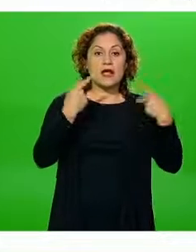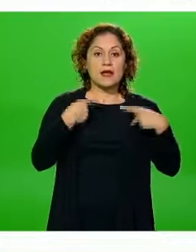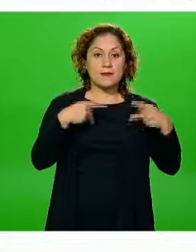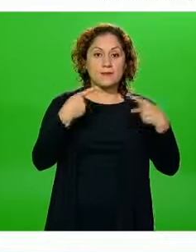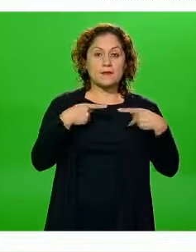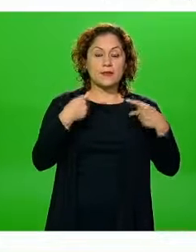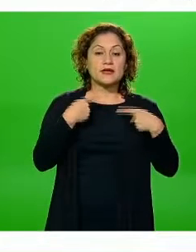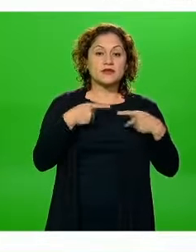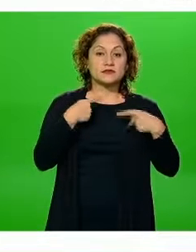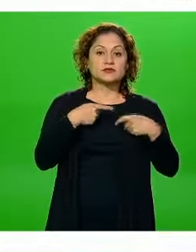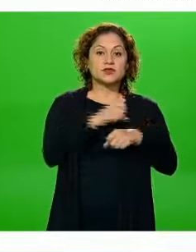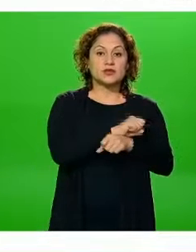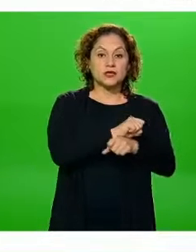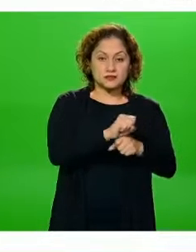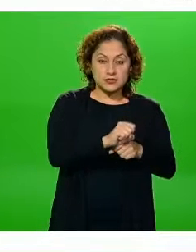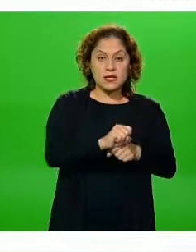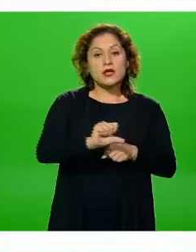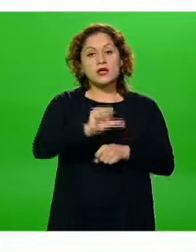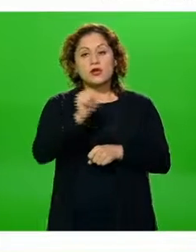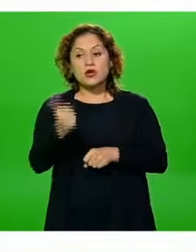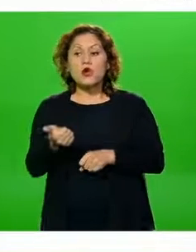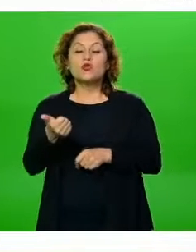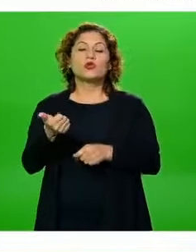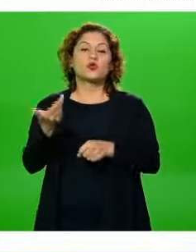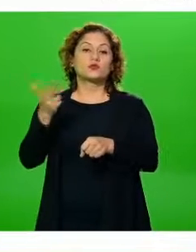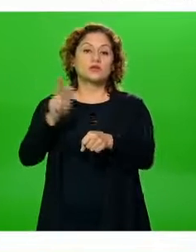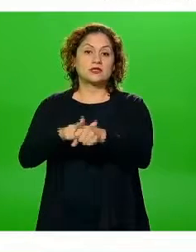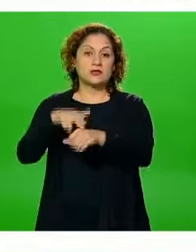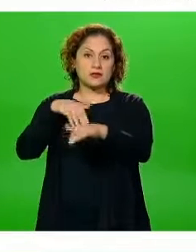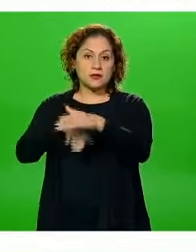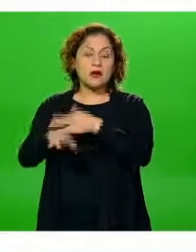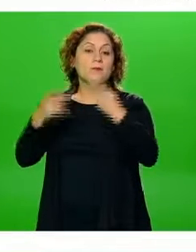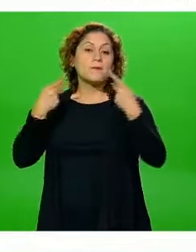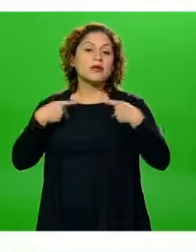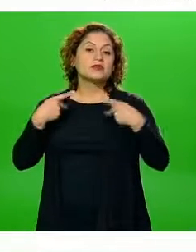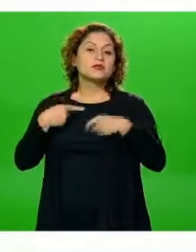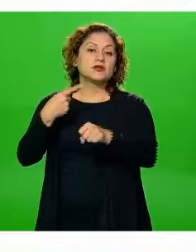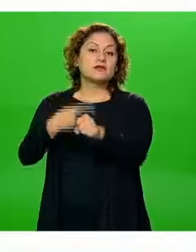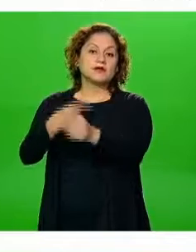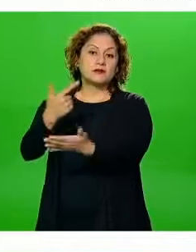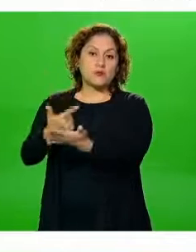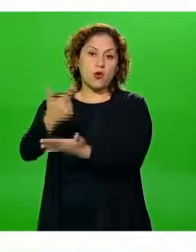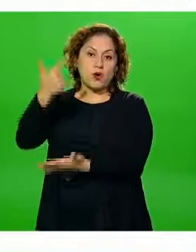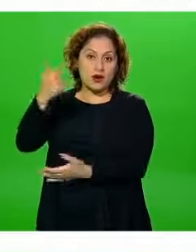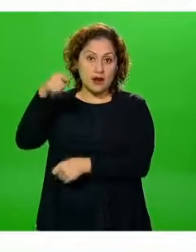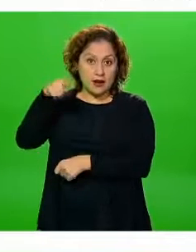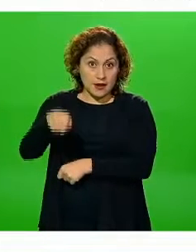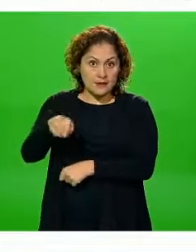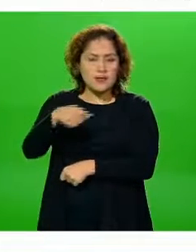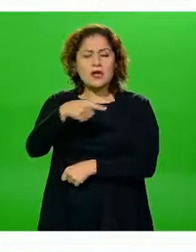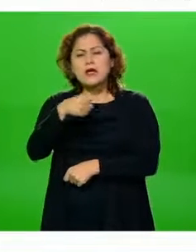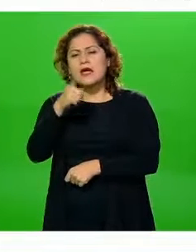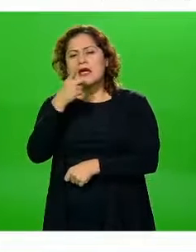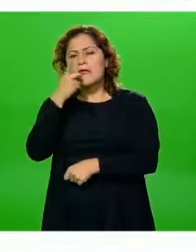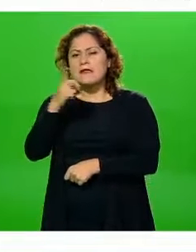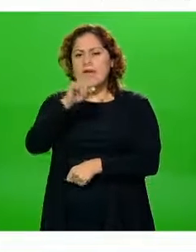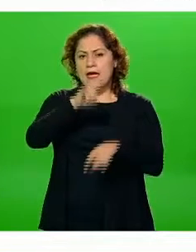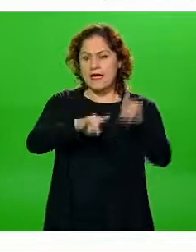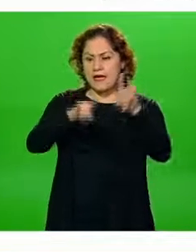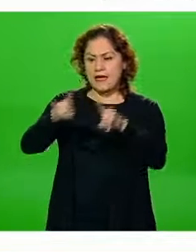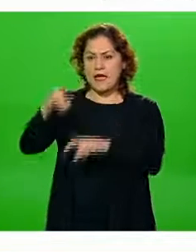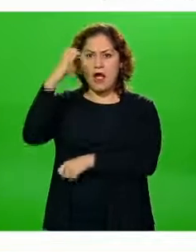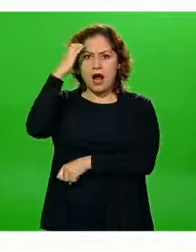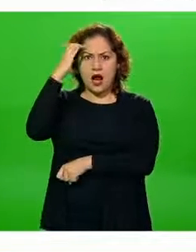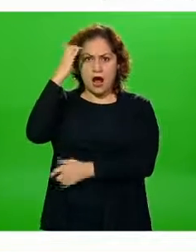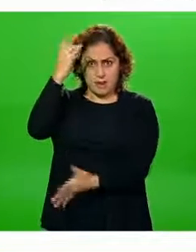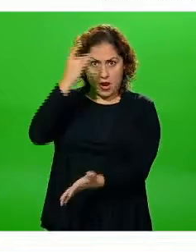de camas con ventilador. Y recordar que cuando hablamos de camas no nos referimos solamente al elemento